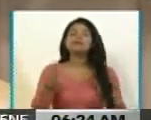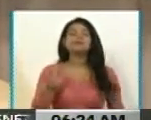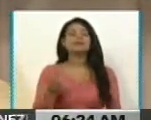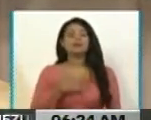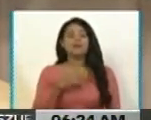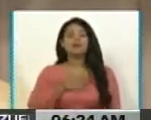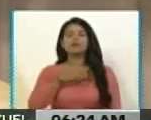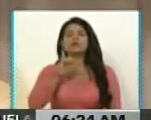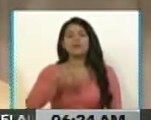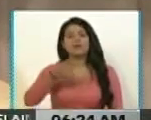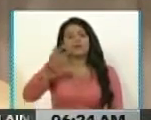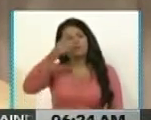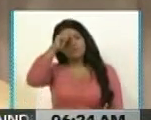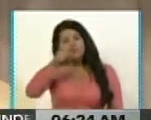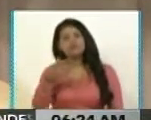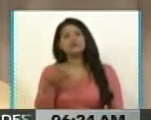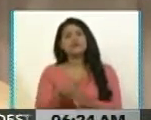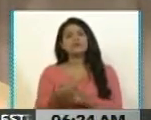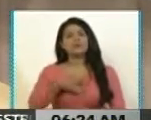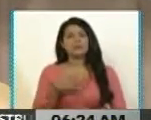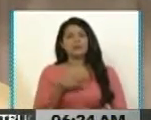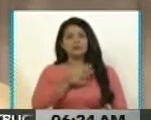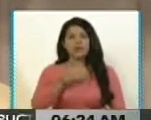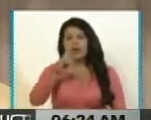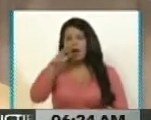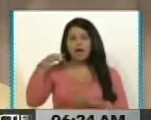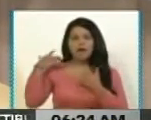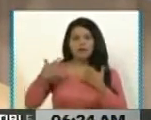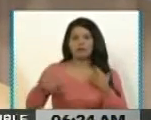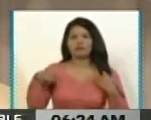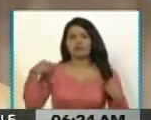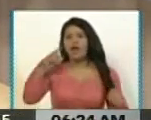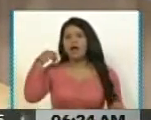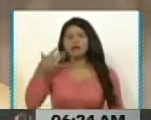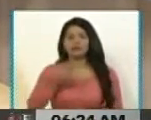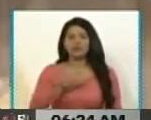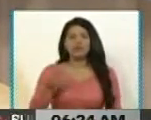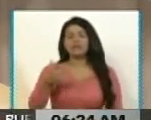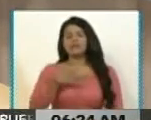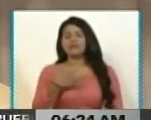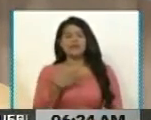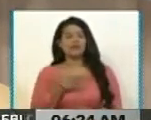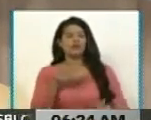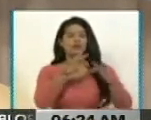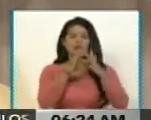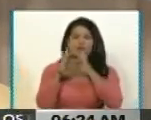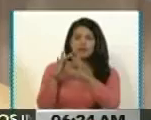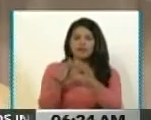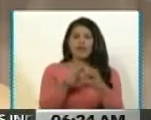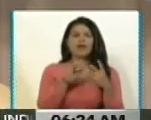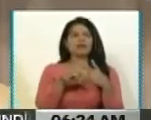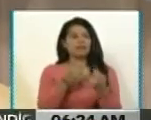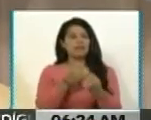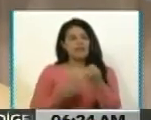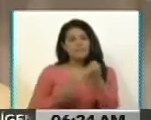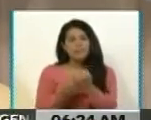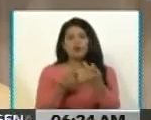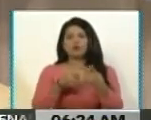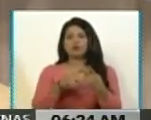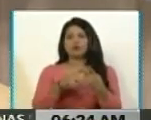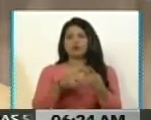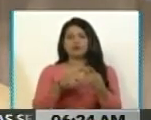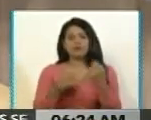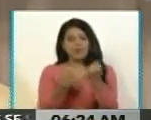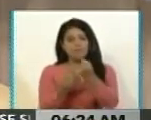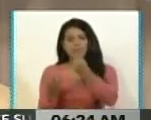en rescatar esos sentimientos que se han cultivado durante este año. Sentimientos de solidaridad, de apoyo, de